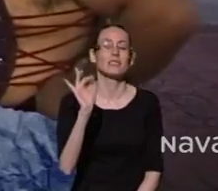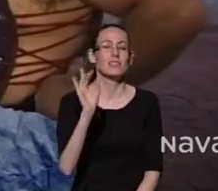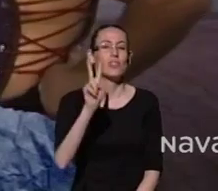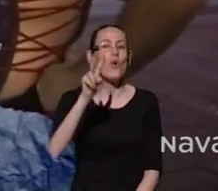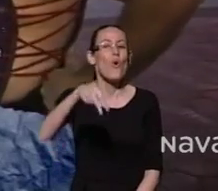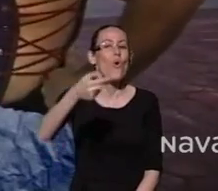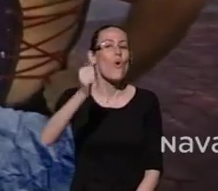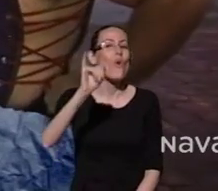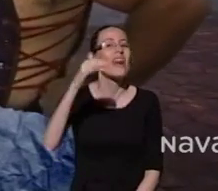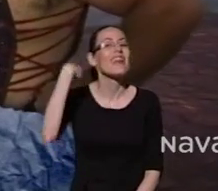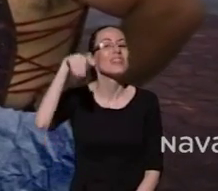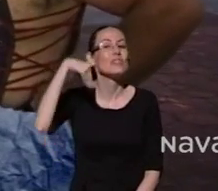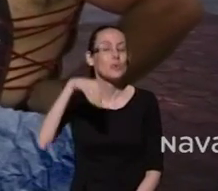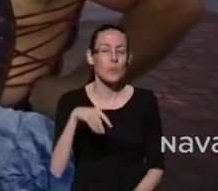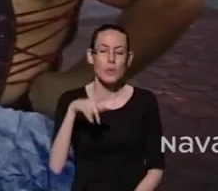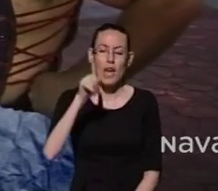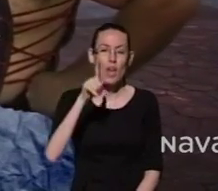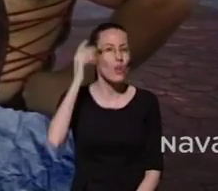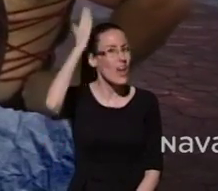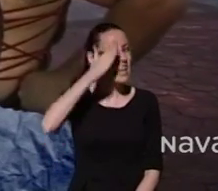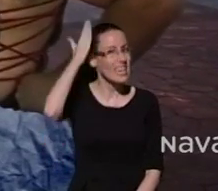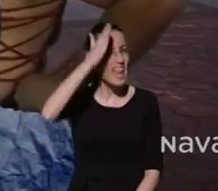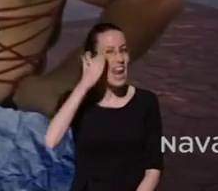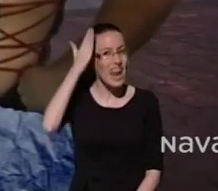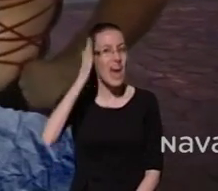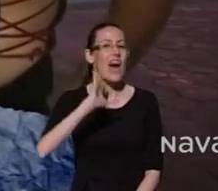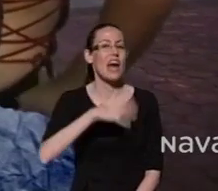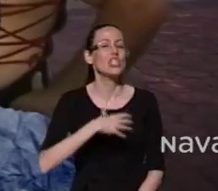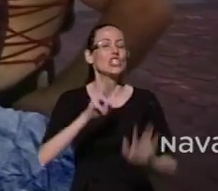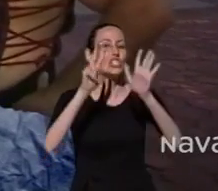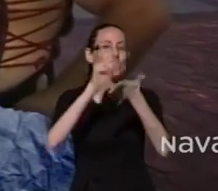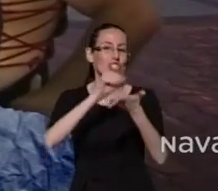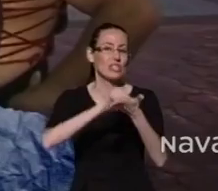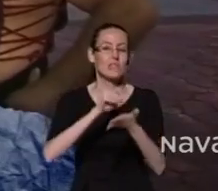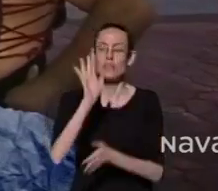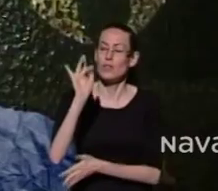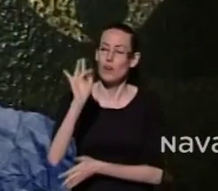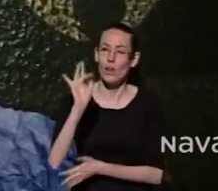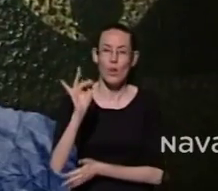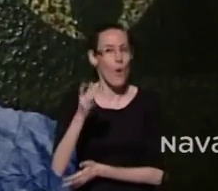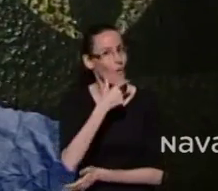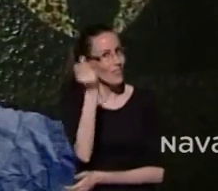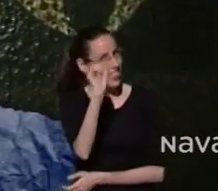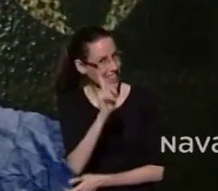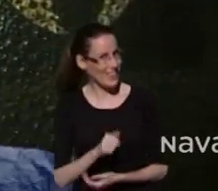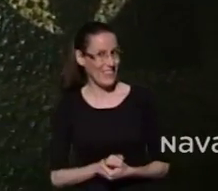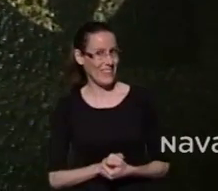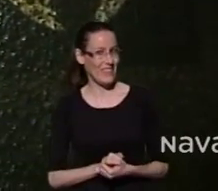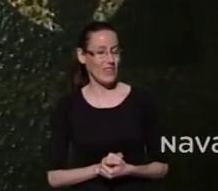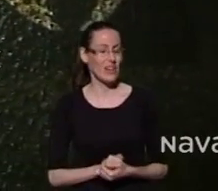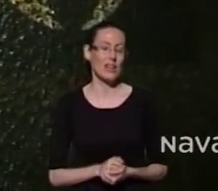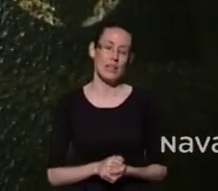de Navarra. Eso es. Consecutivos. Casi nada. Bueno, casi nada. Ya ha costado lo suyo, oye. Es para competir y eso